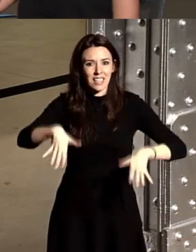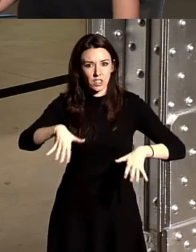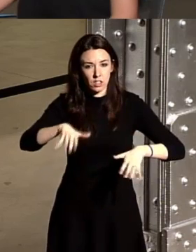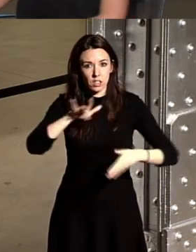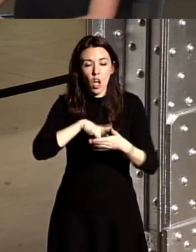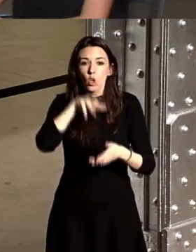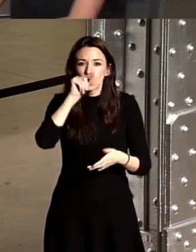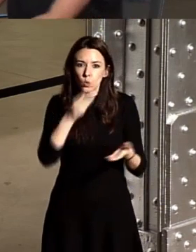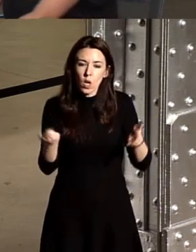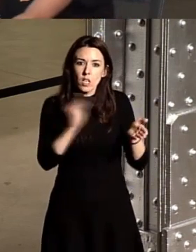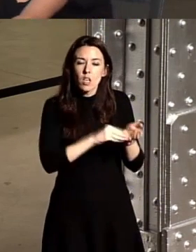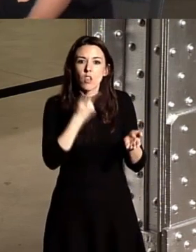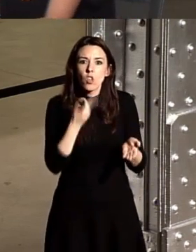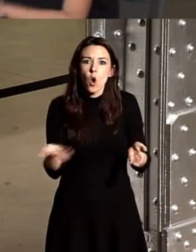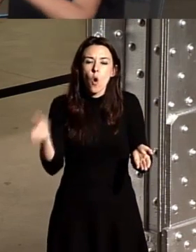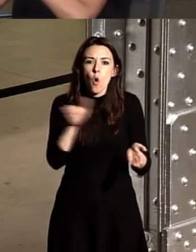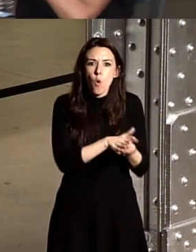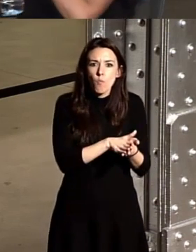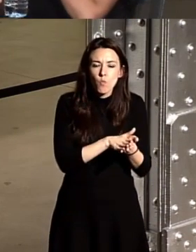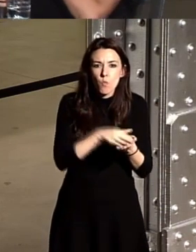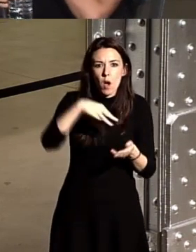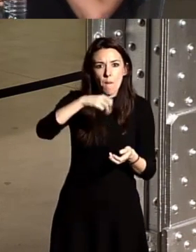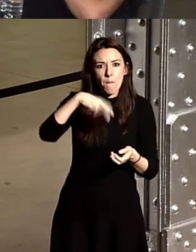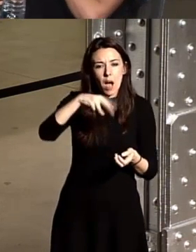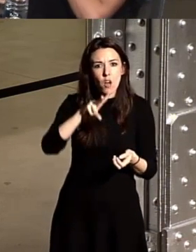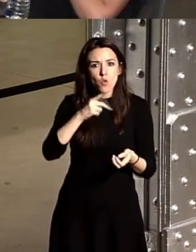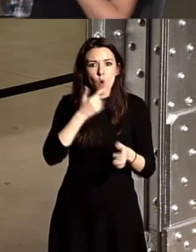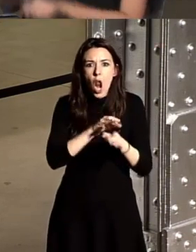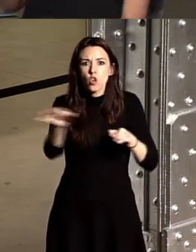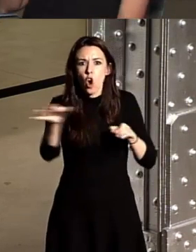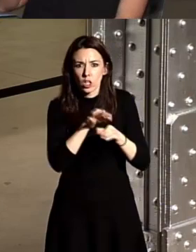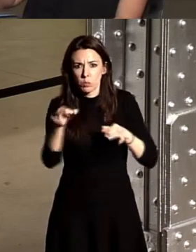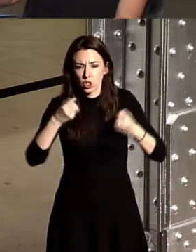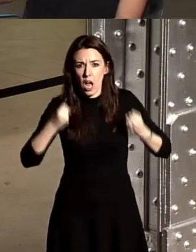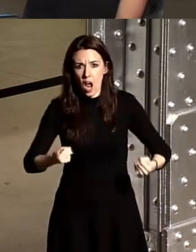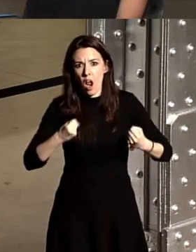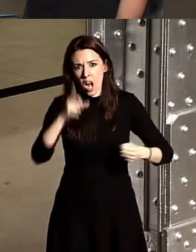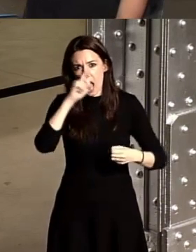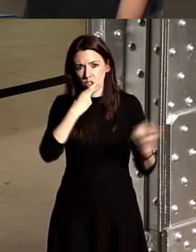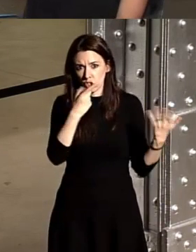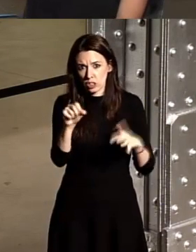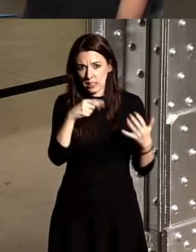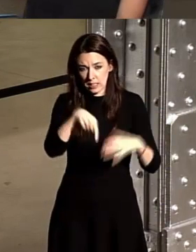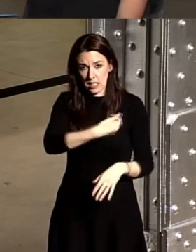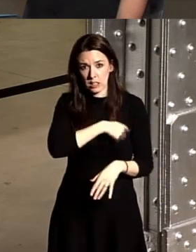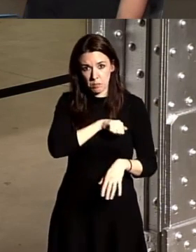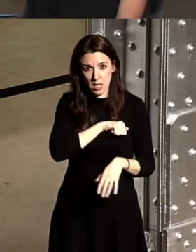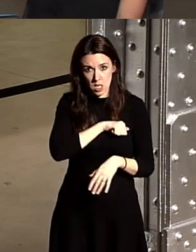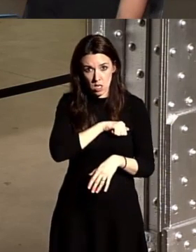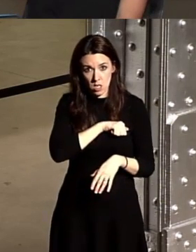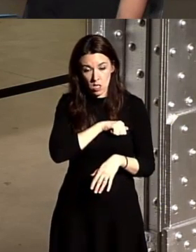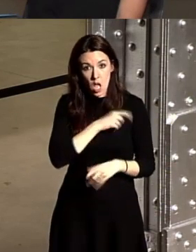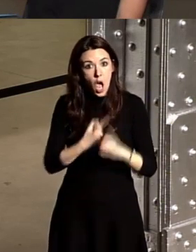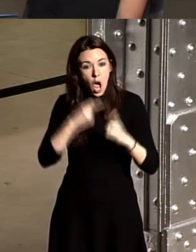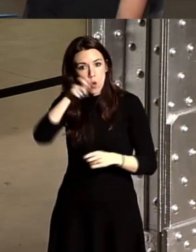un tuit diciendo que había muerto Manu Leguineche, que es el gran corresponsal de los años 60 aquí en España. Entonces, hubo